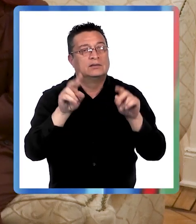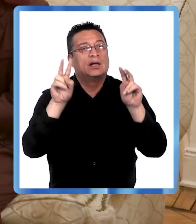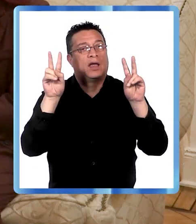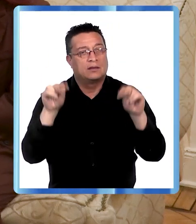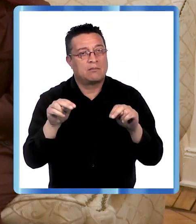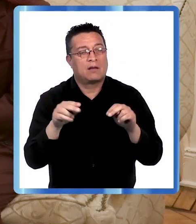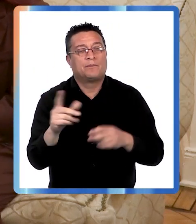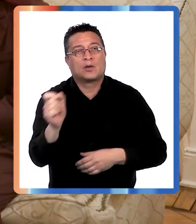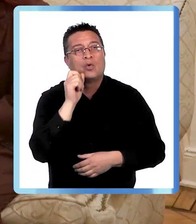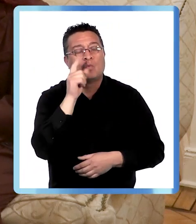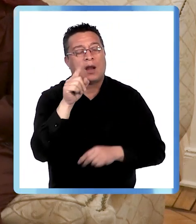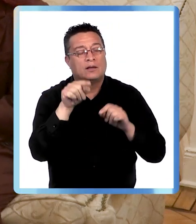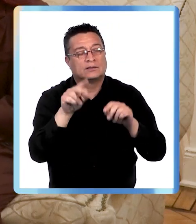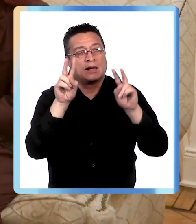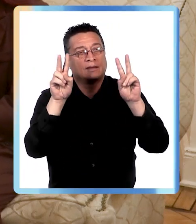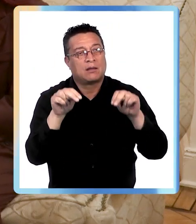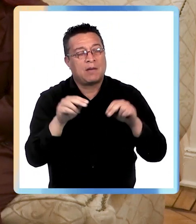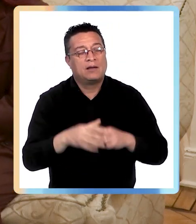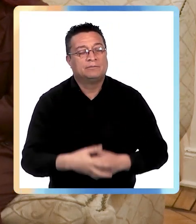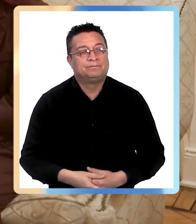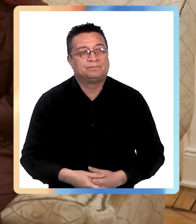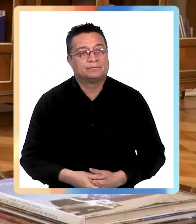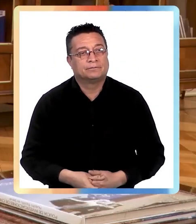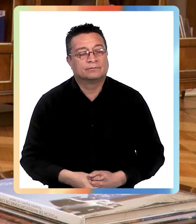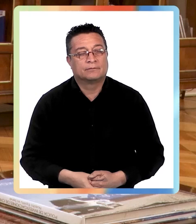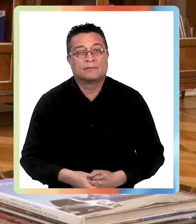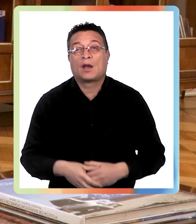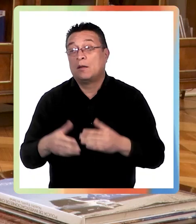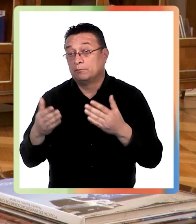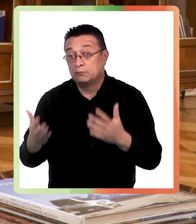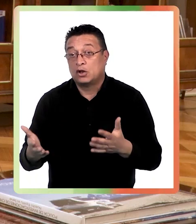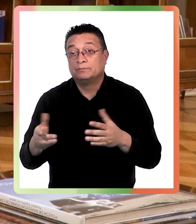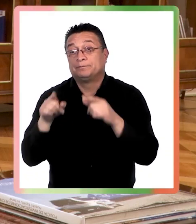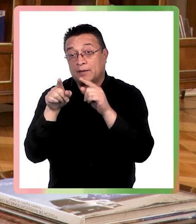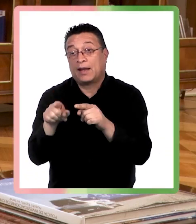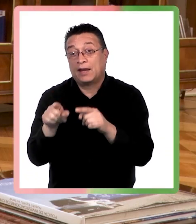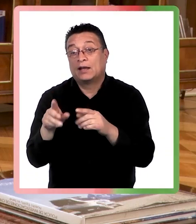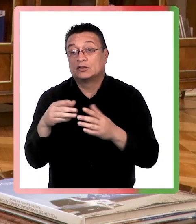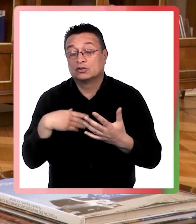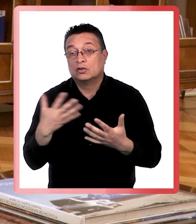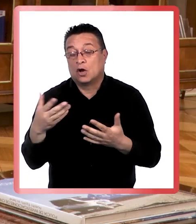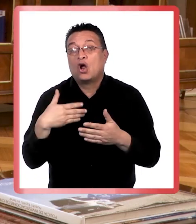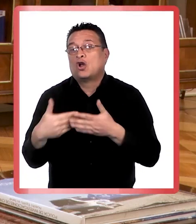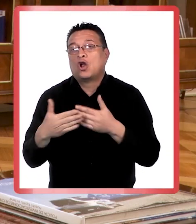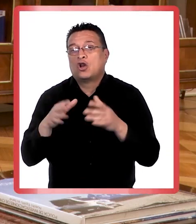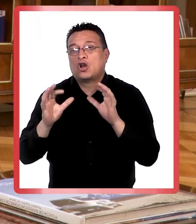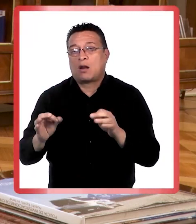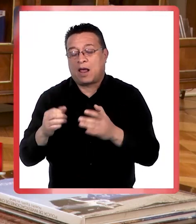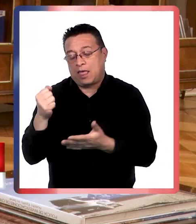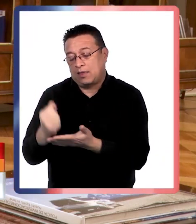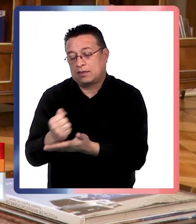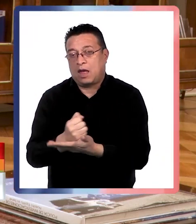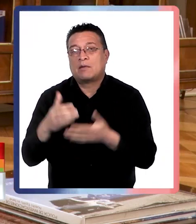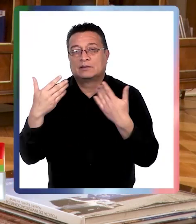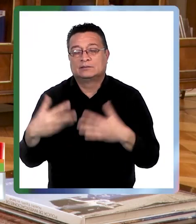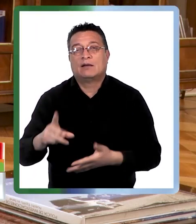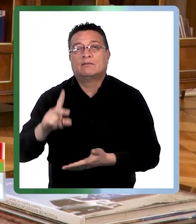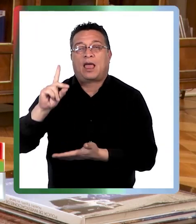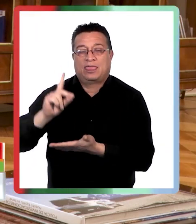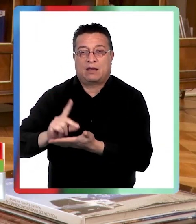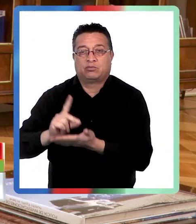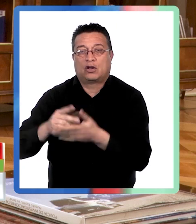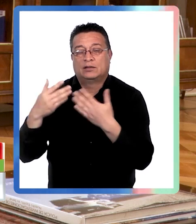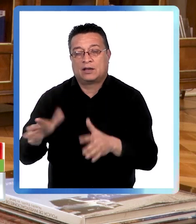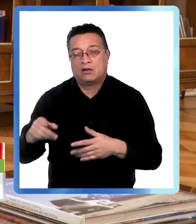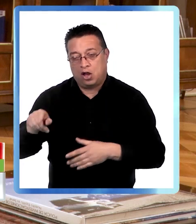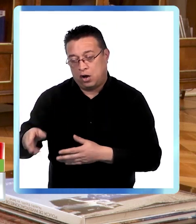tema. ¿Cuáles son esas materias? Bueno, esto es normal, esto es un trámite que ya pasó por la Cámara de Diputados,